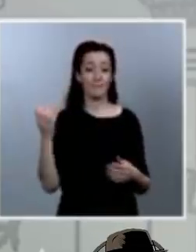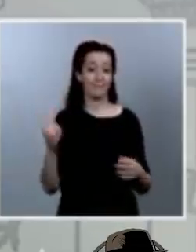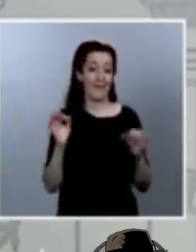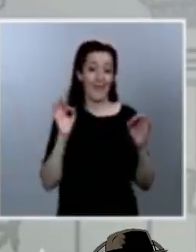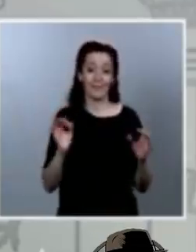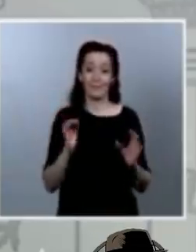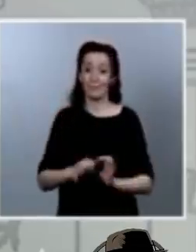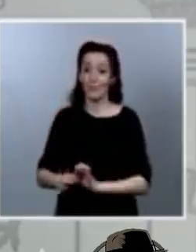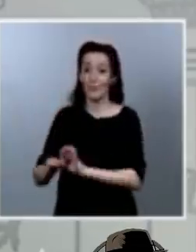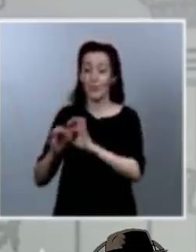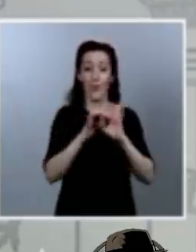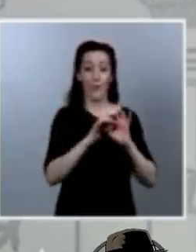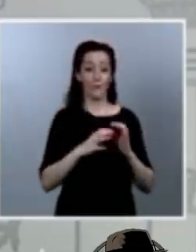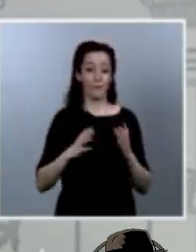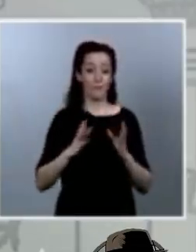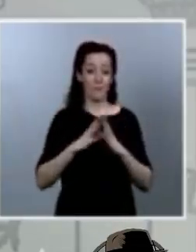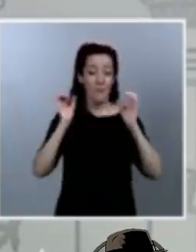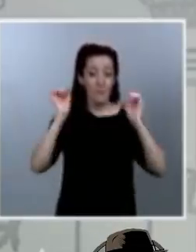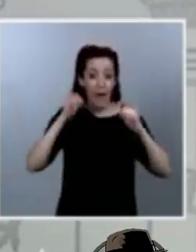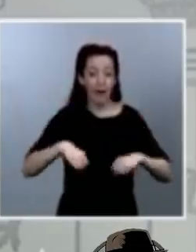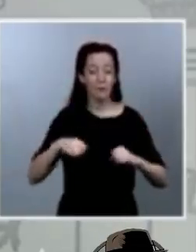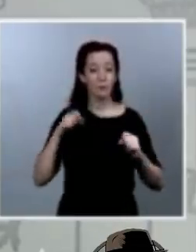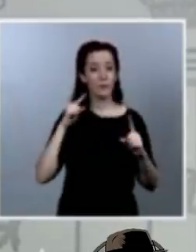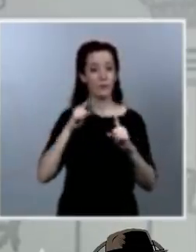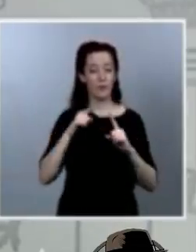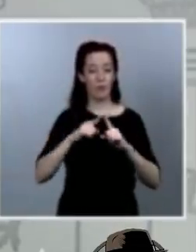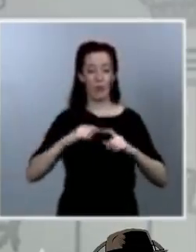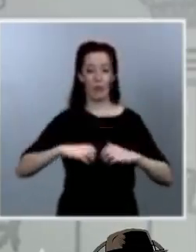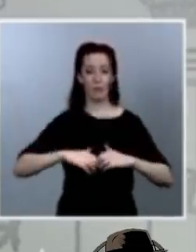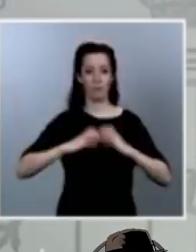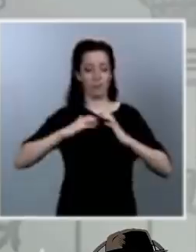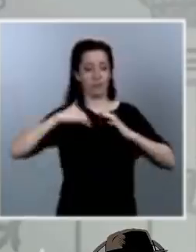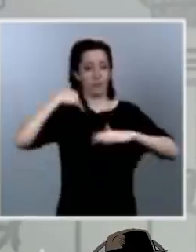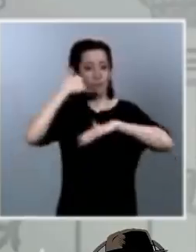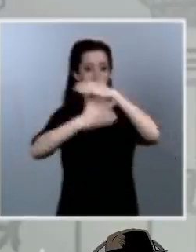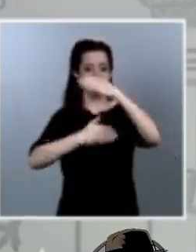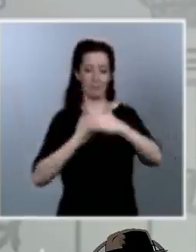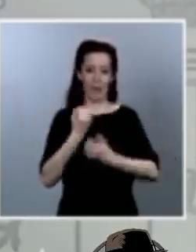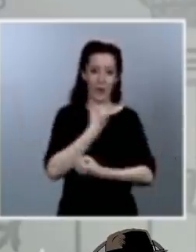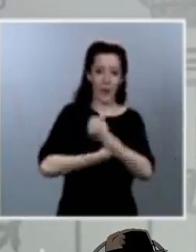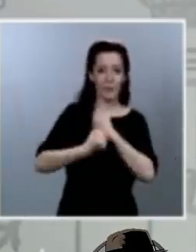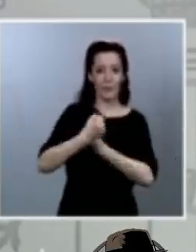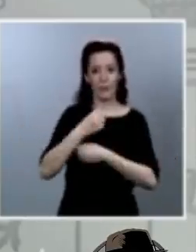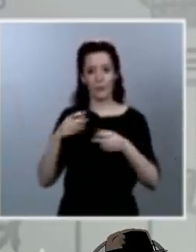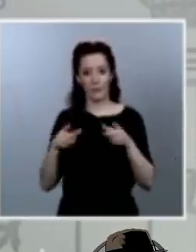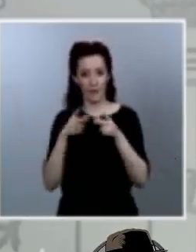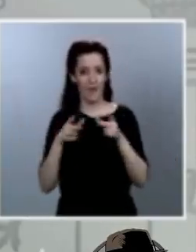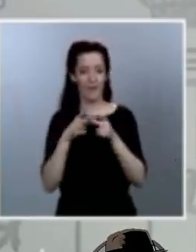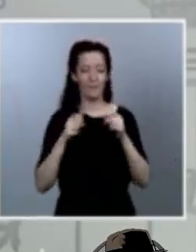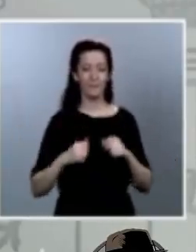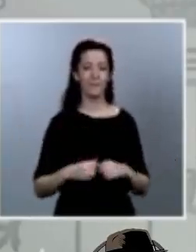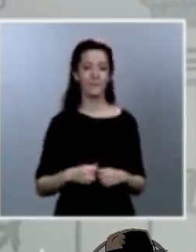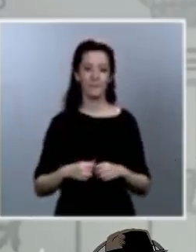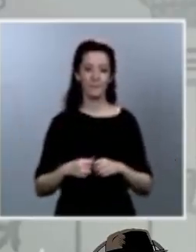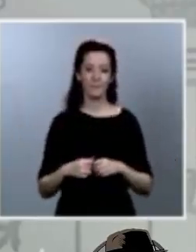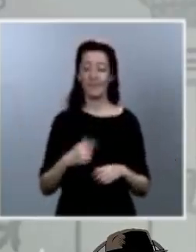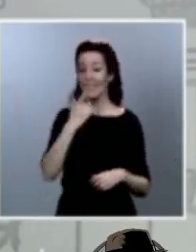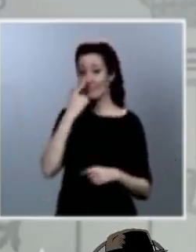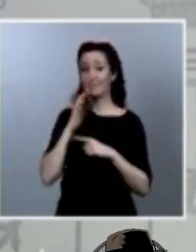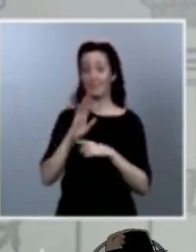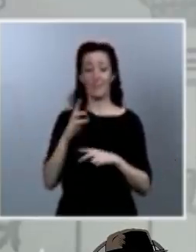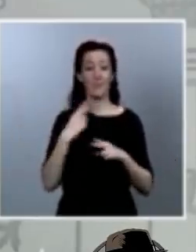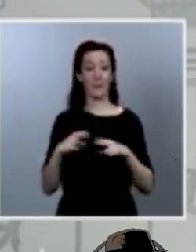plausible, ¿no? El perseguir, acabar contra este chavismo instaurado que quiere acabar con la libertad de expresión. O sea, no me voy a